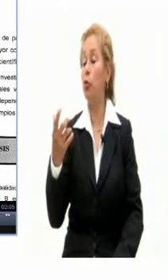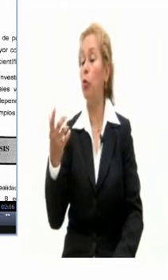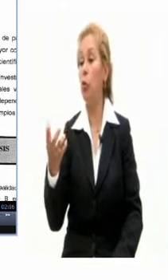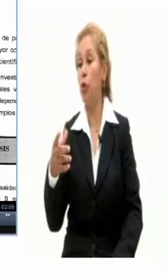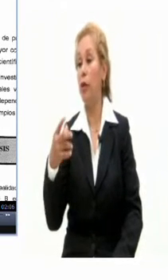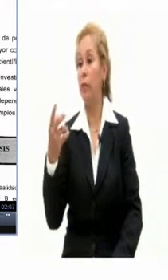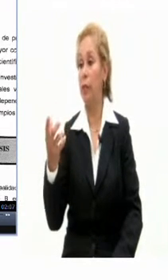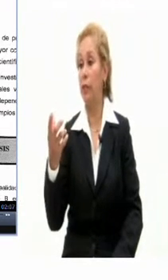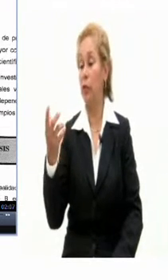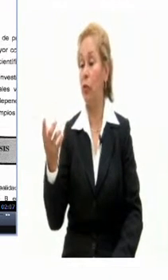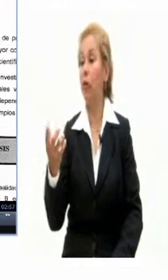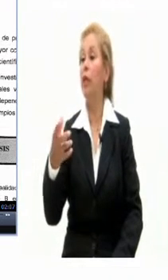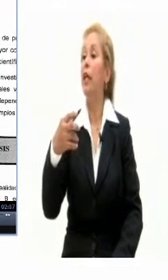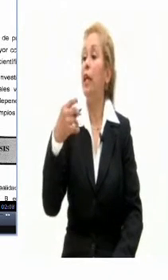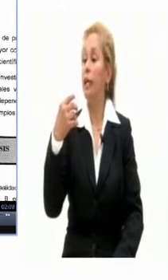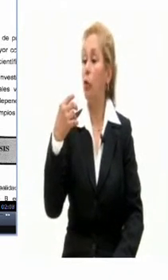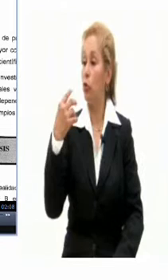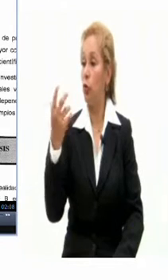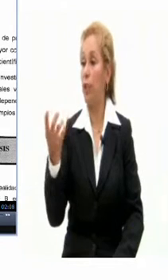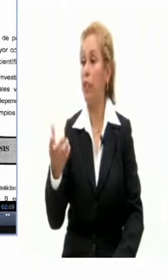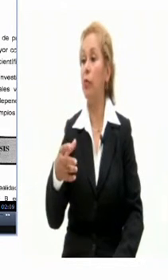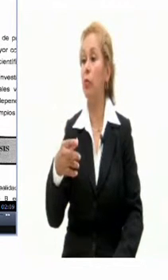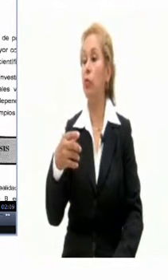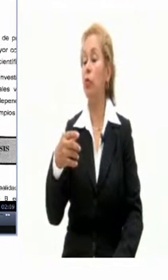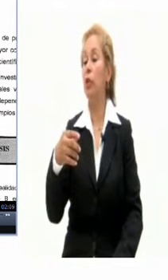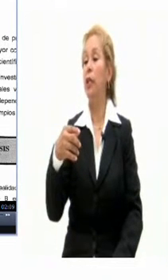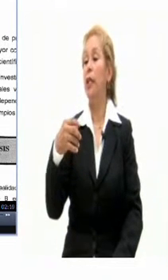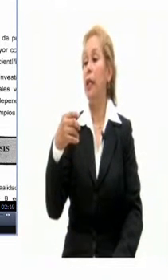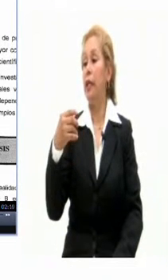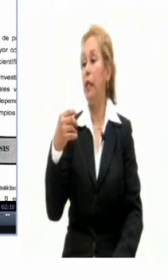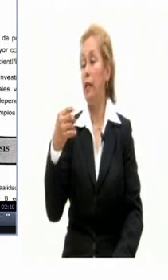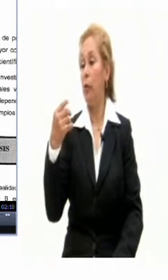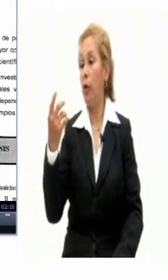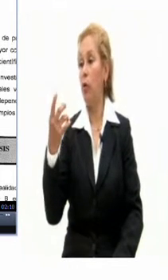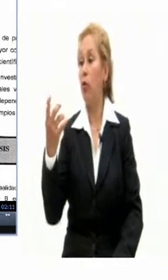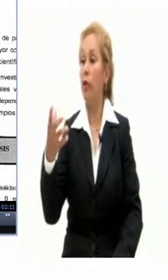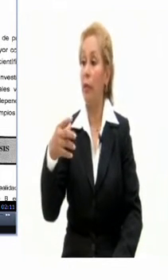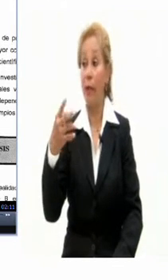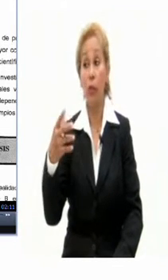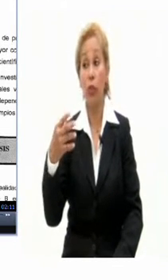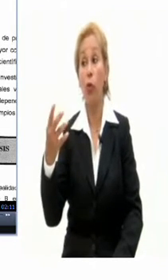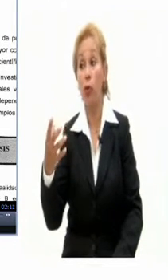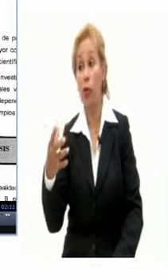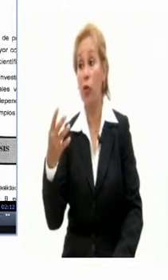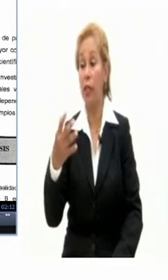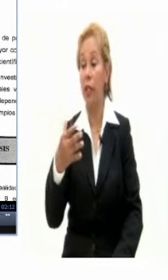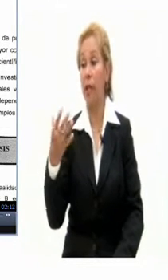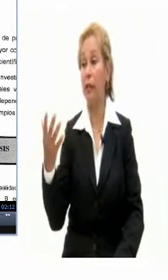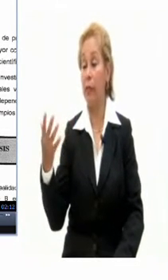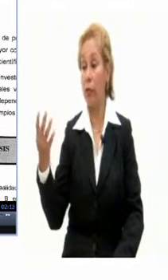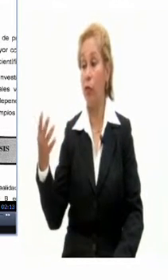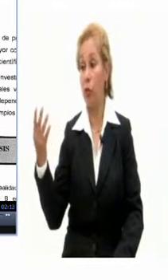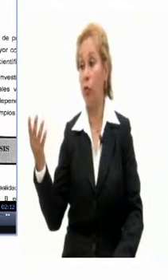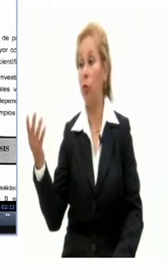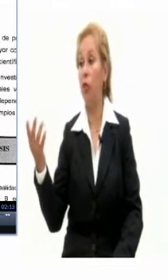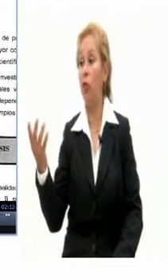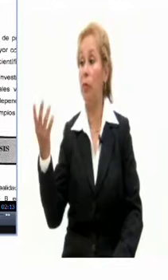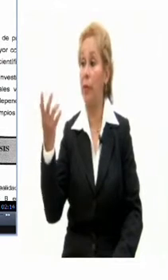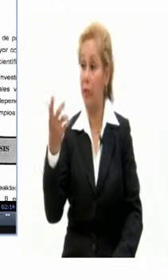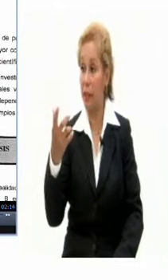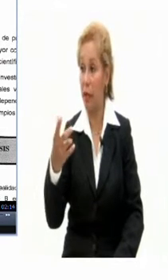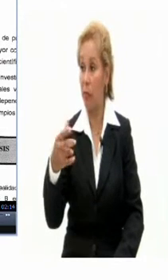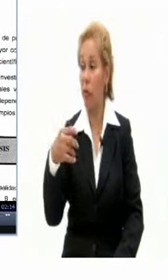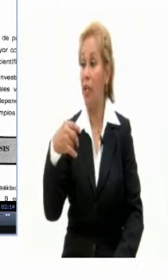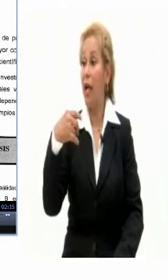avanzado. Esto incluye, pues, ¿no? Los objetivos, luego el marco teórico que ya, ¿no? De una